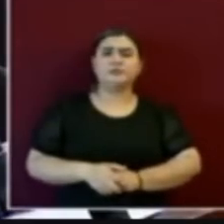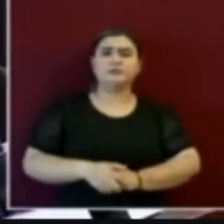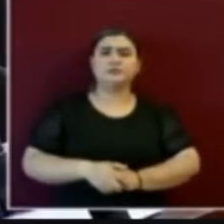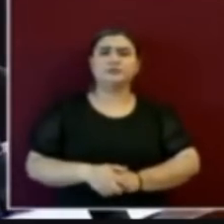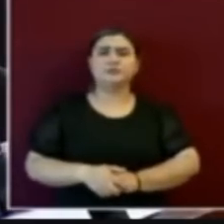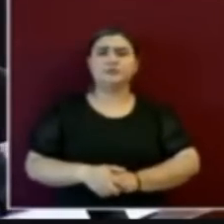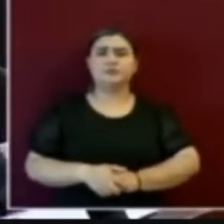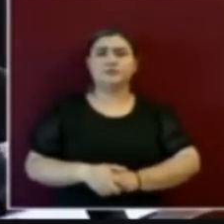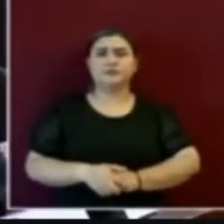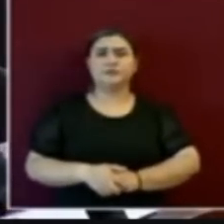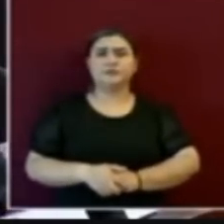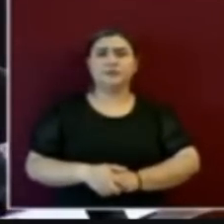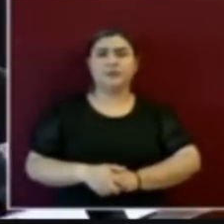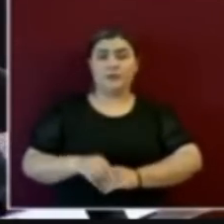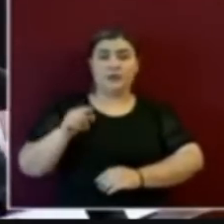ahí